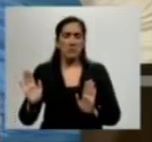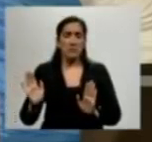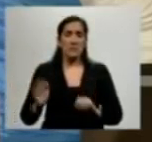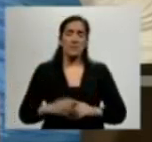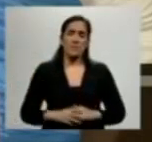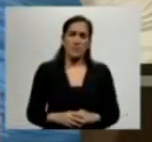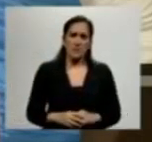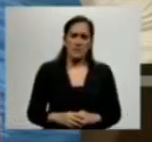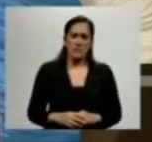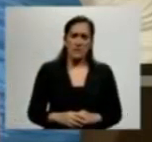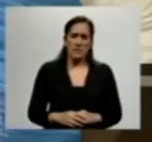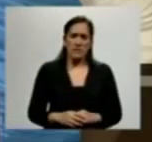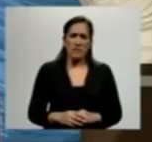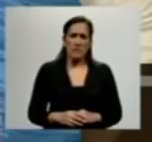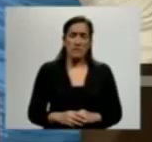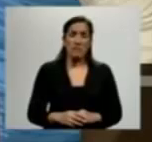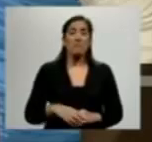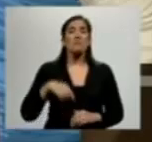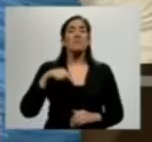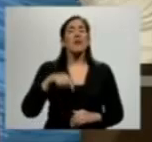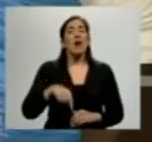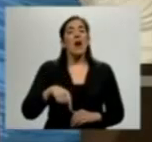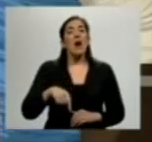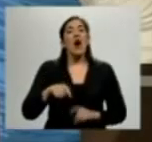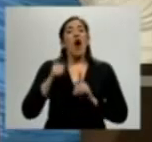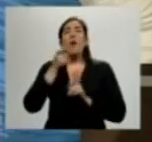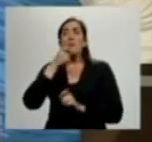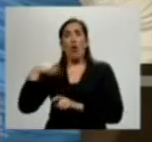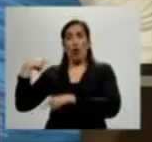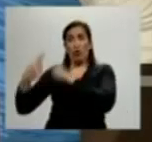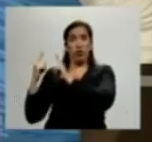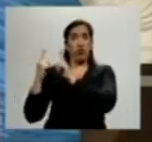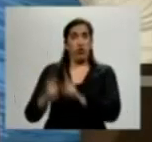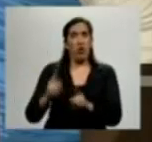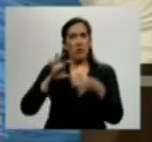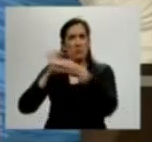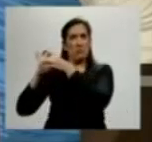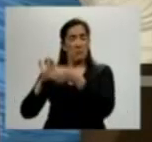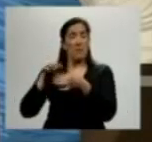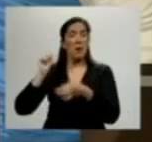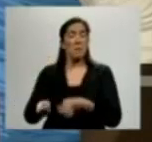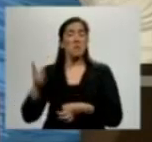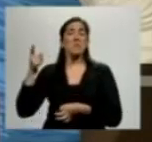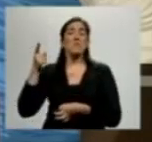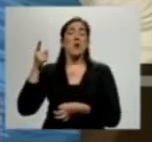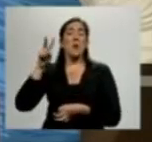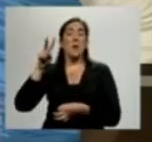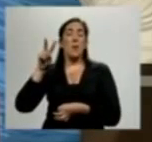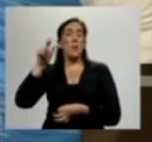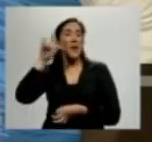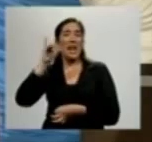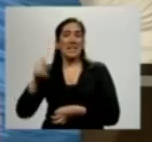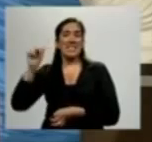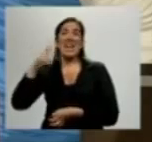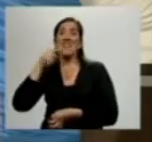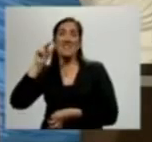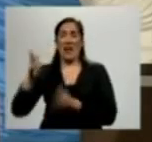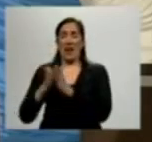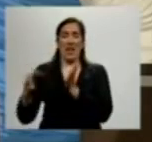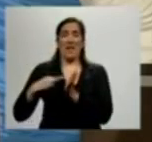A partir de seguir la posición de Vélez Arfiel, que en la nota al artículo 31 sostiene que el Código